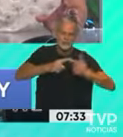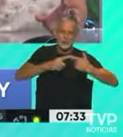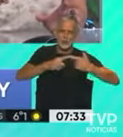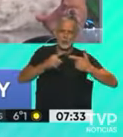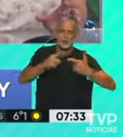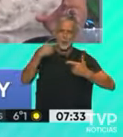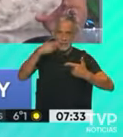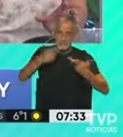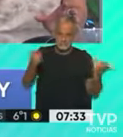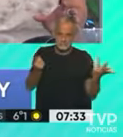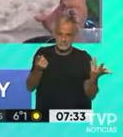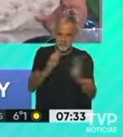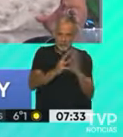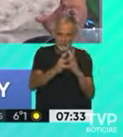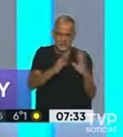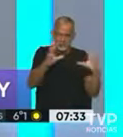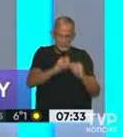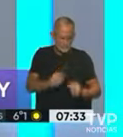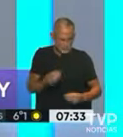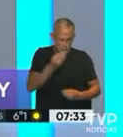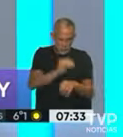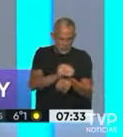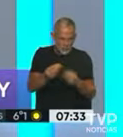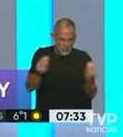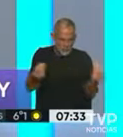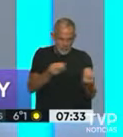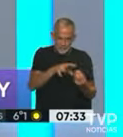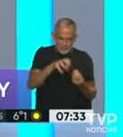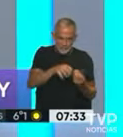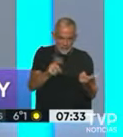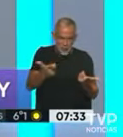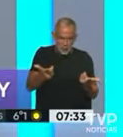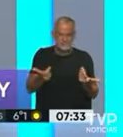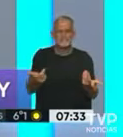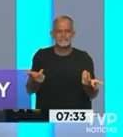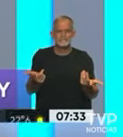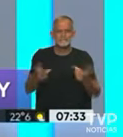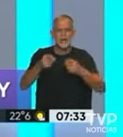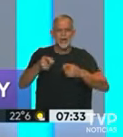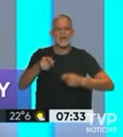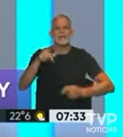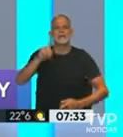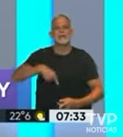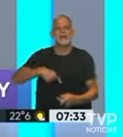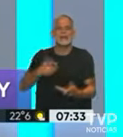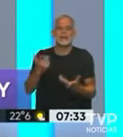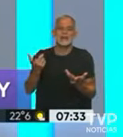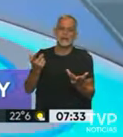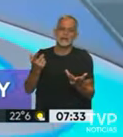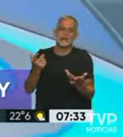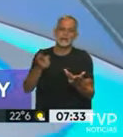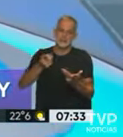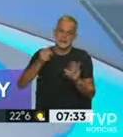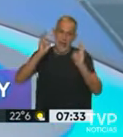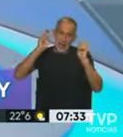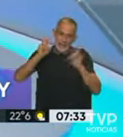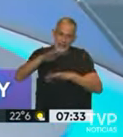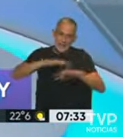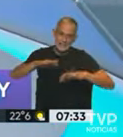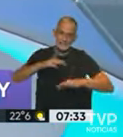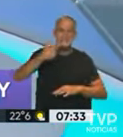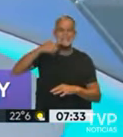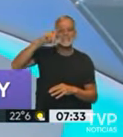mismo el no hay pasto no pueden comer ver eh es produce un un una la la alerta que declaró el